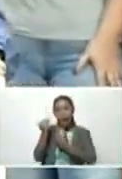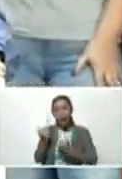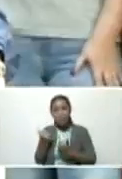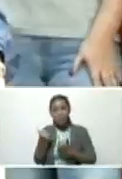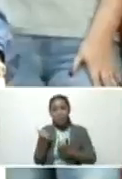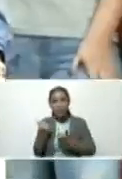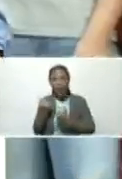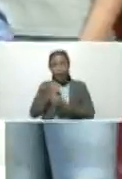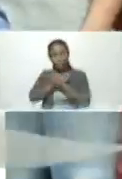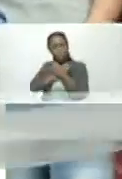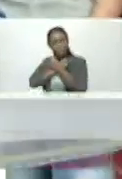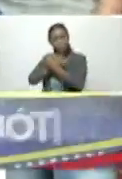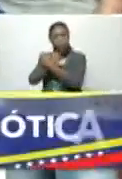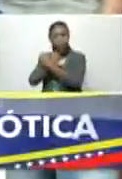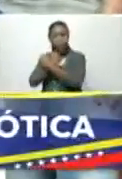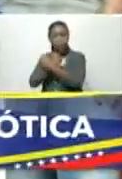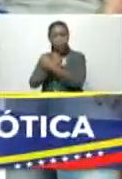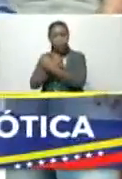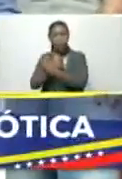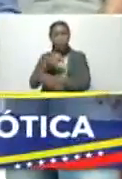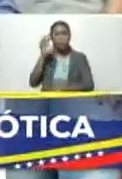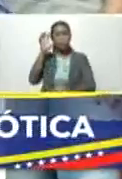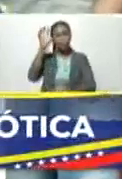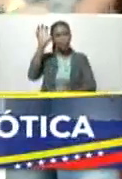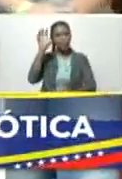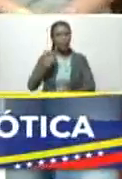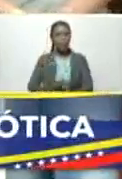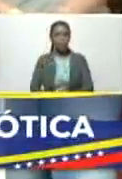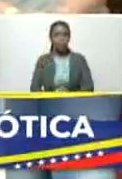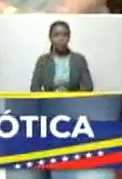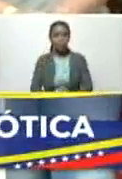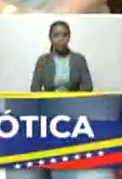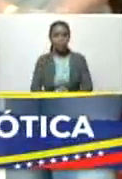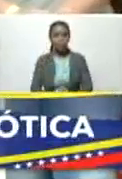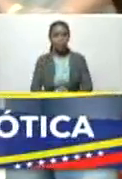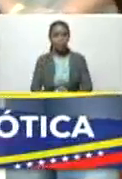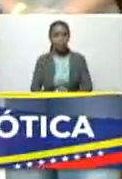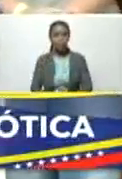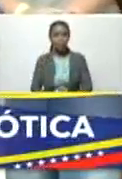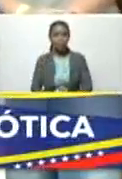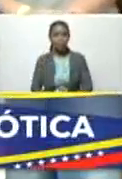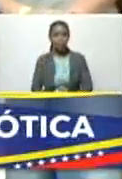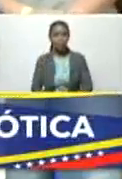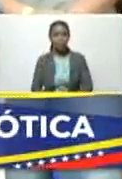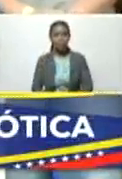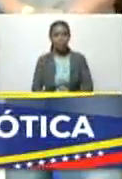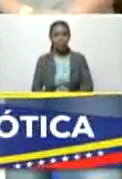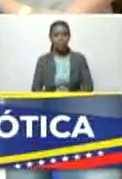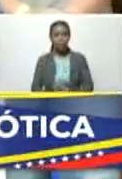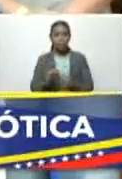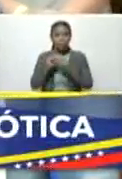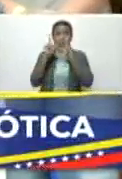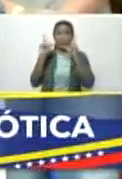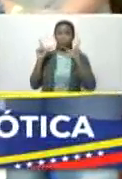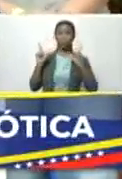con su amor, con su patriotismo. Es